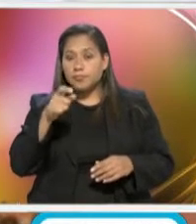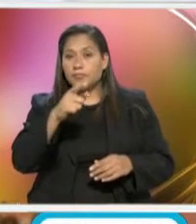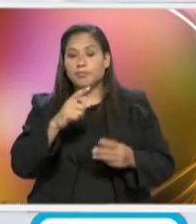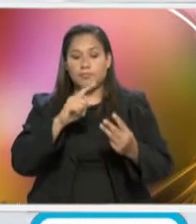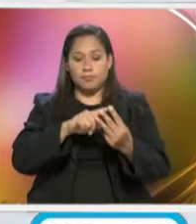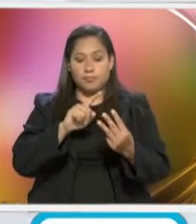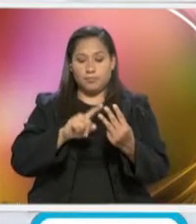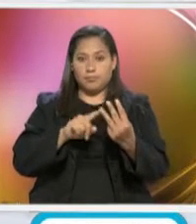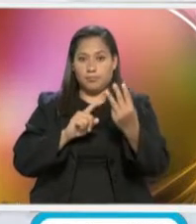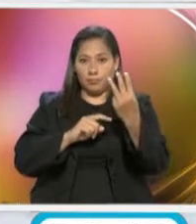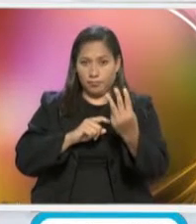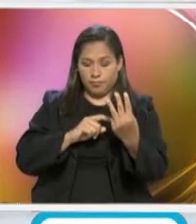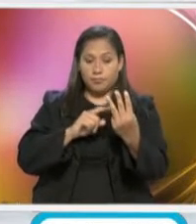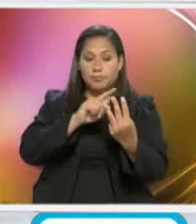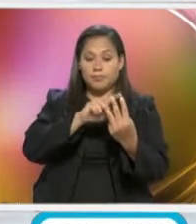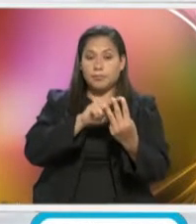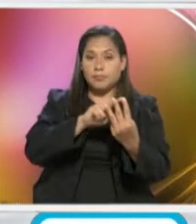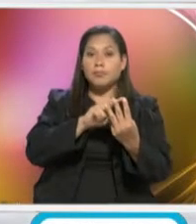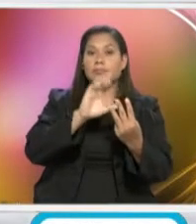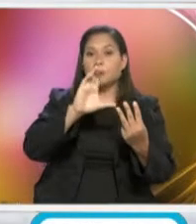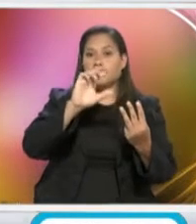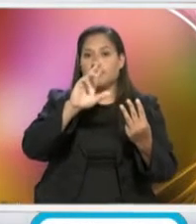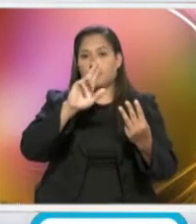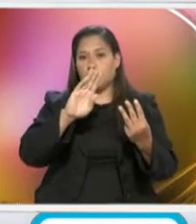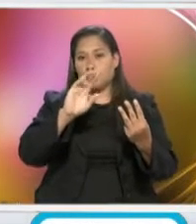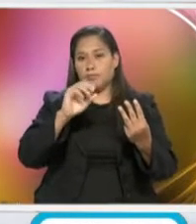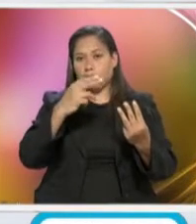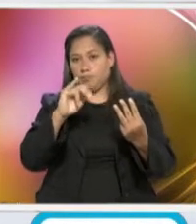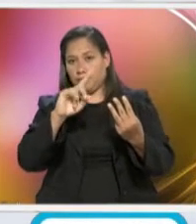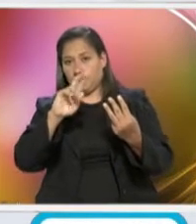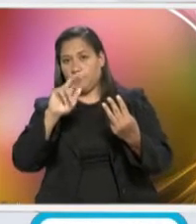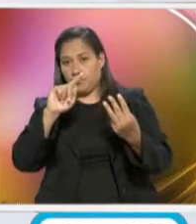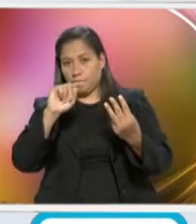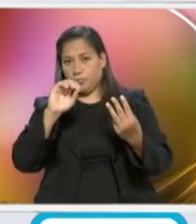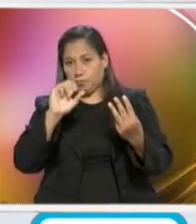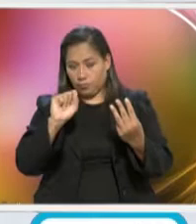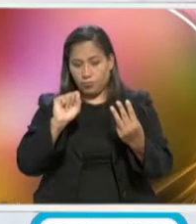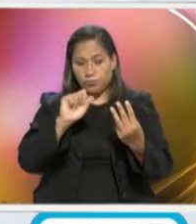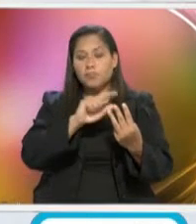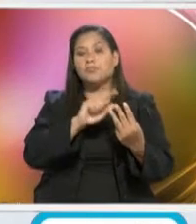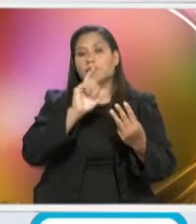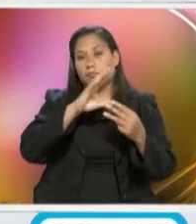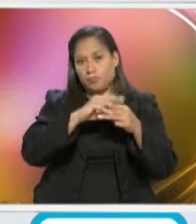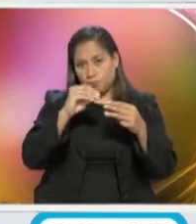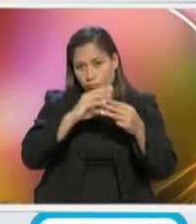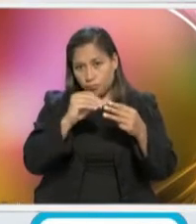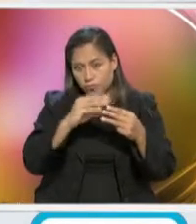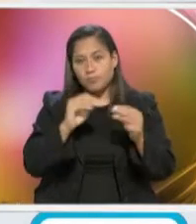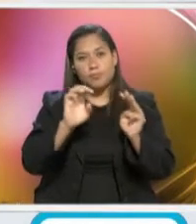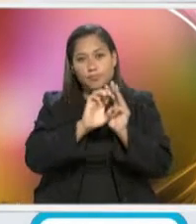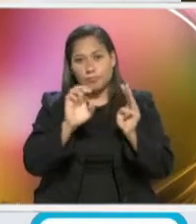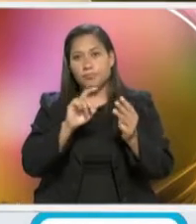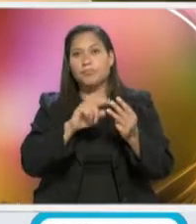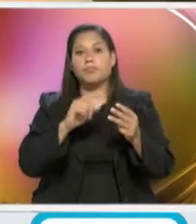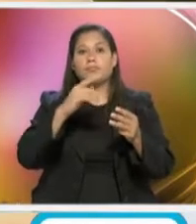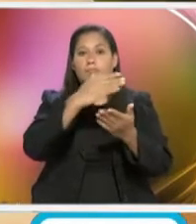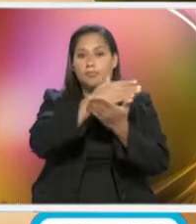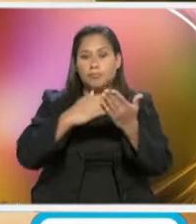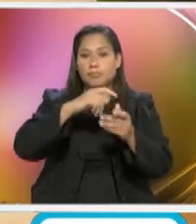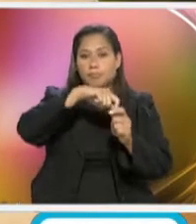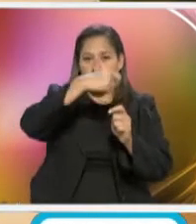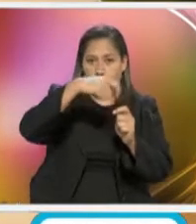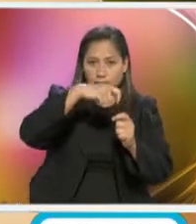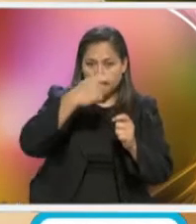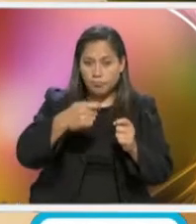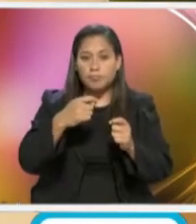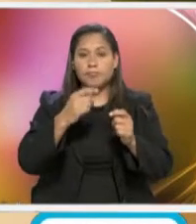3 macronutrientes, ¿no? El primero son carbohidratos. Los carbohidratos los podemos sacar de las frutas, Muy como bien. por ejemplo medio plátano, una taza